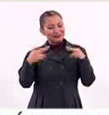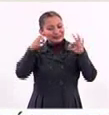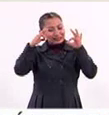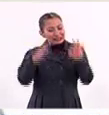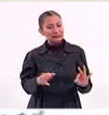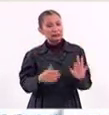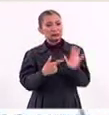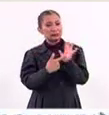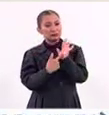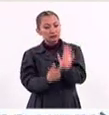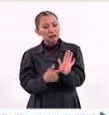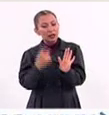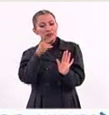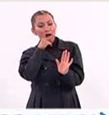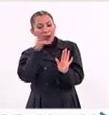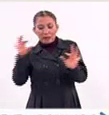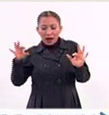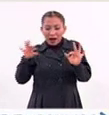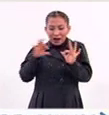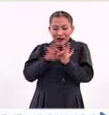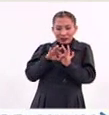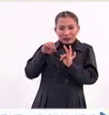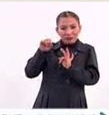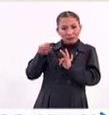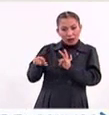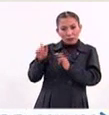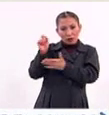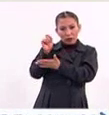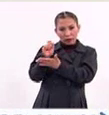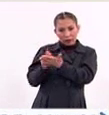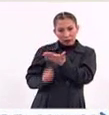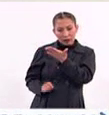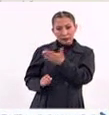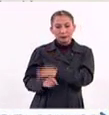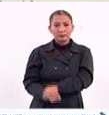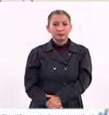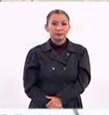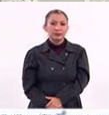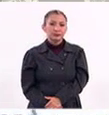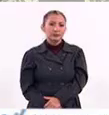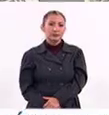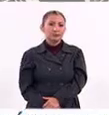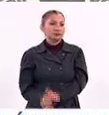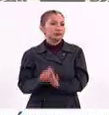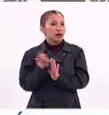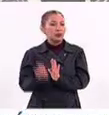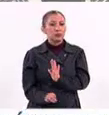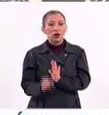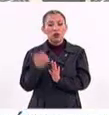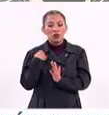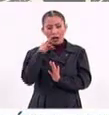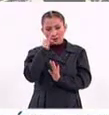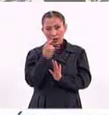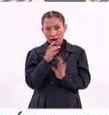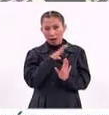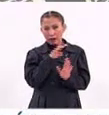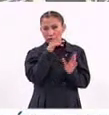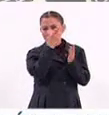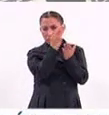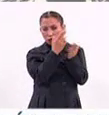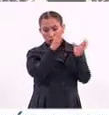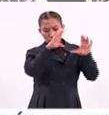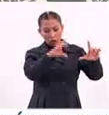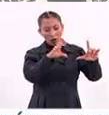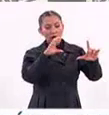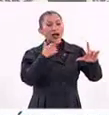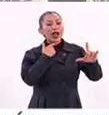represente las palabras en este caso del autor, ¿no? Hay una imagen sobre